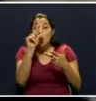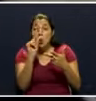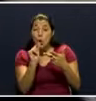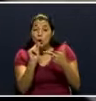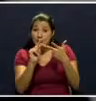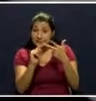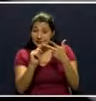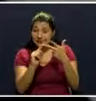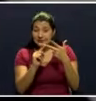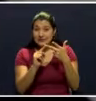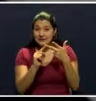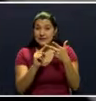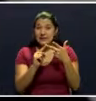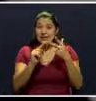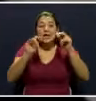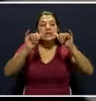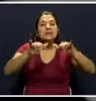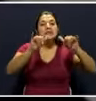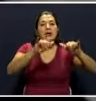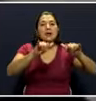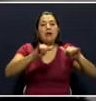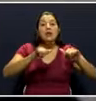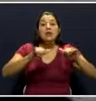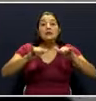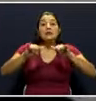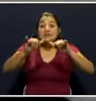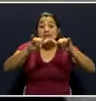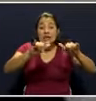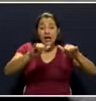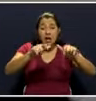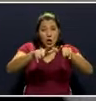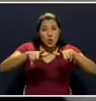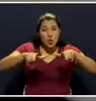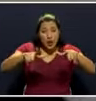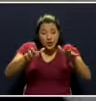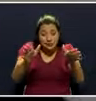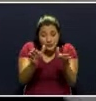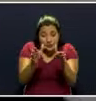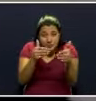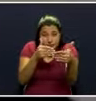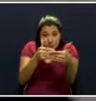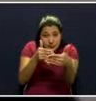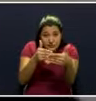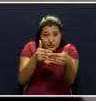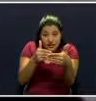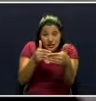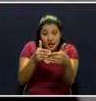un poco suspendidas en el aire cuando estamos en espacios cerrados y hay personas que están